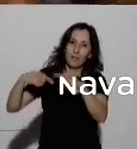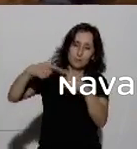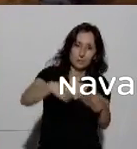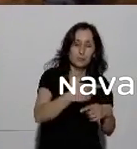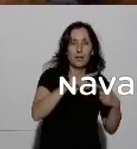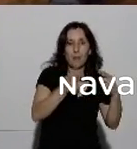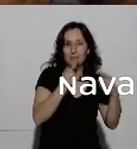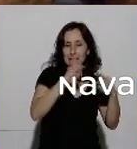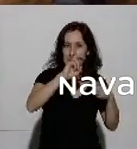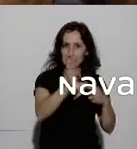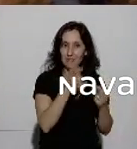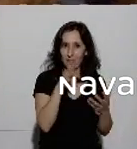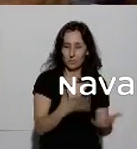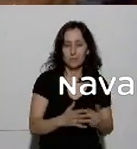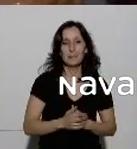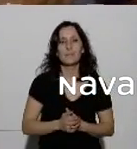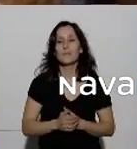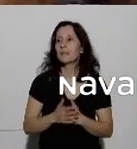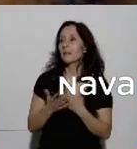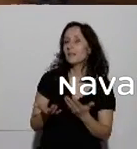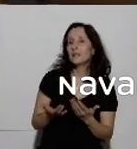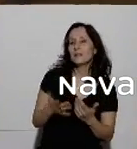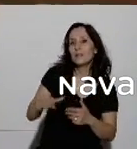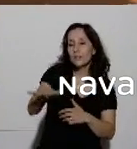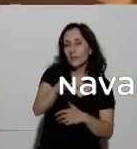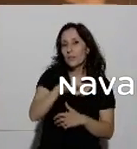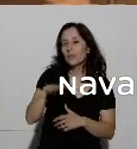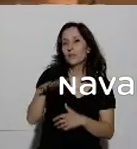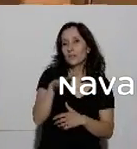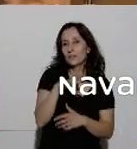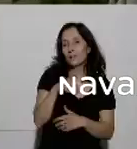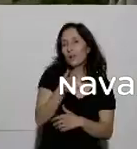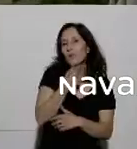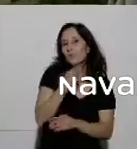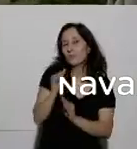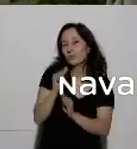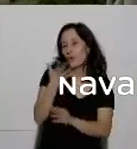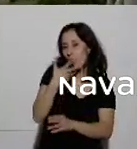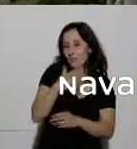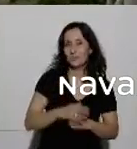de todos esos movimientos, ¿no? Bueno, pues vamos a conocer algún lugar que seguro que les gustaba a ellas, ¿no?